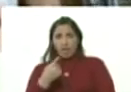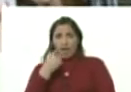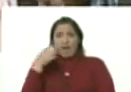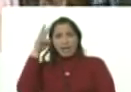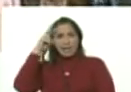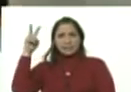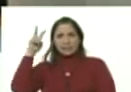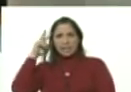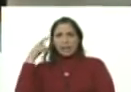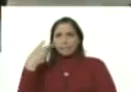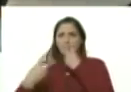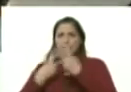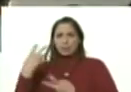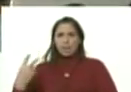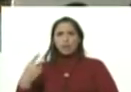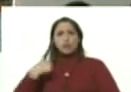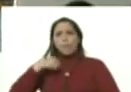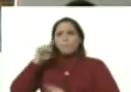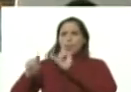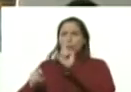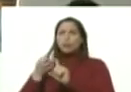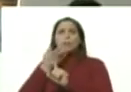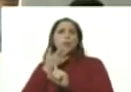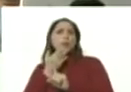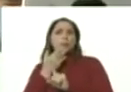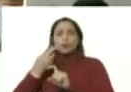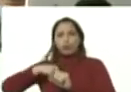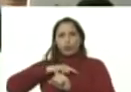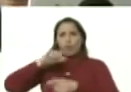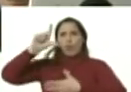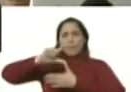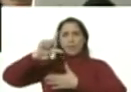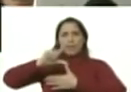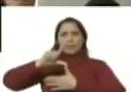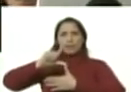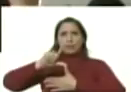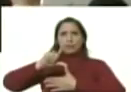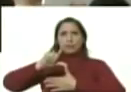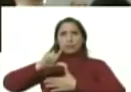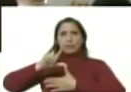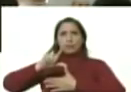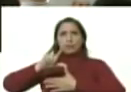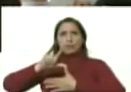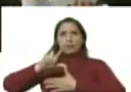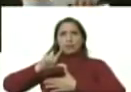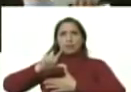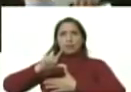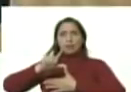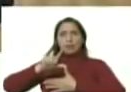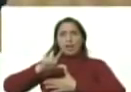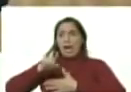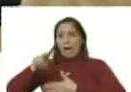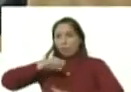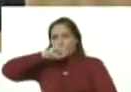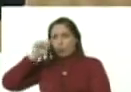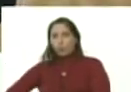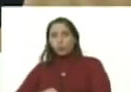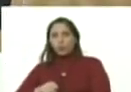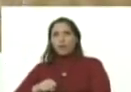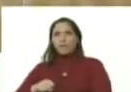pregunté, ya que estábamos en América Latina en la Copa América, pero a ellos les encanta el fútbol.